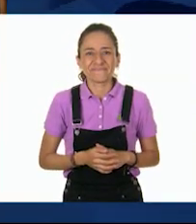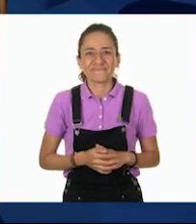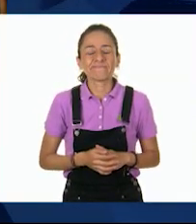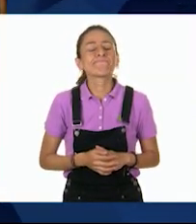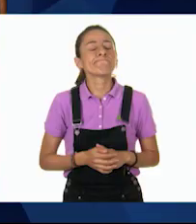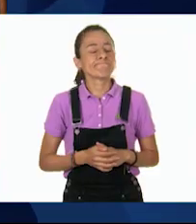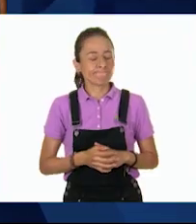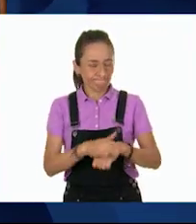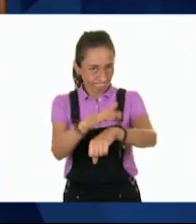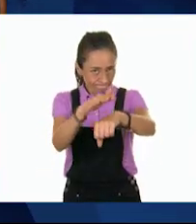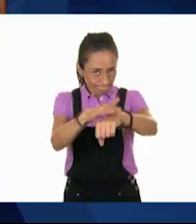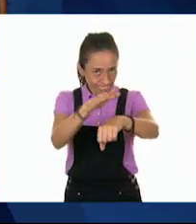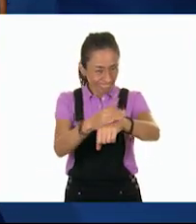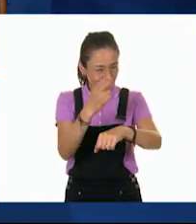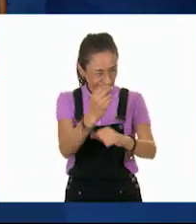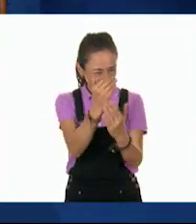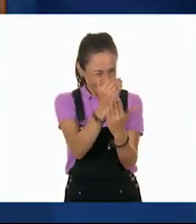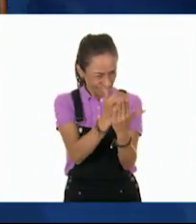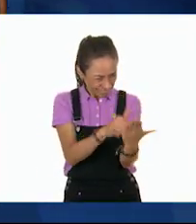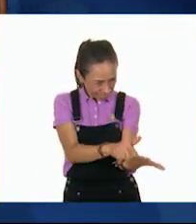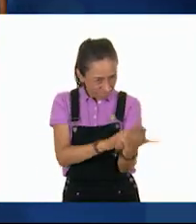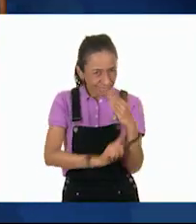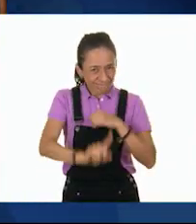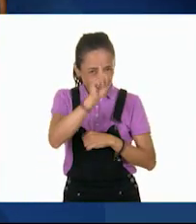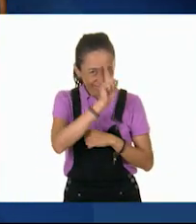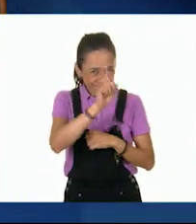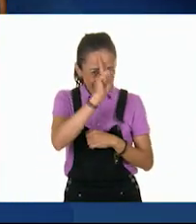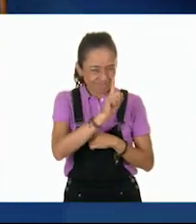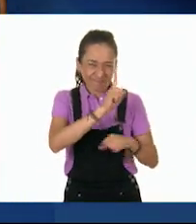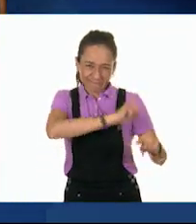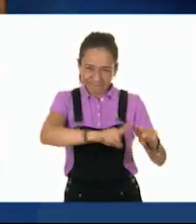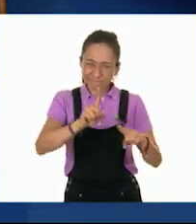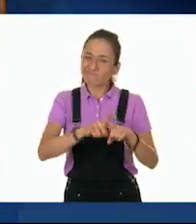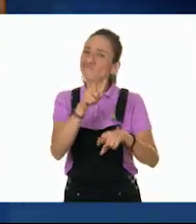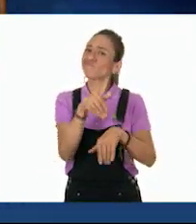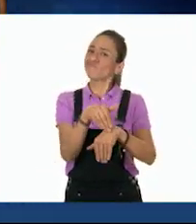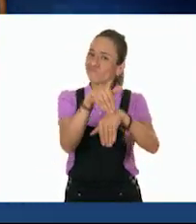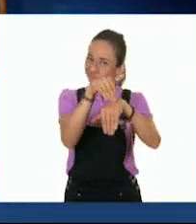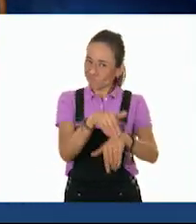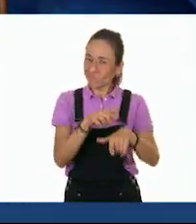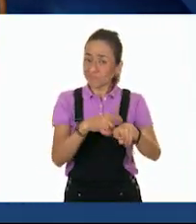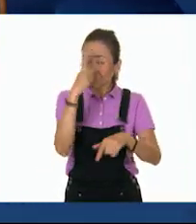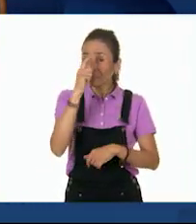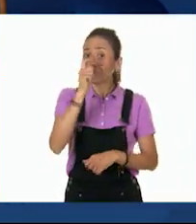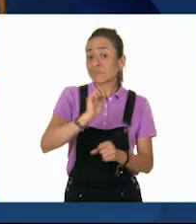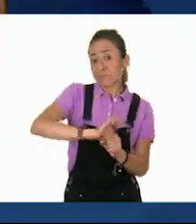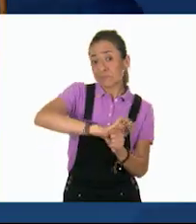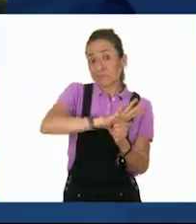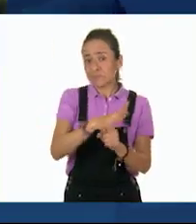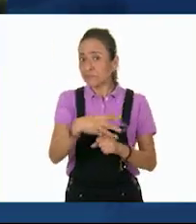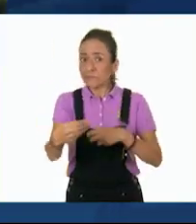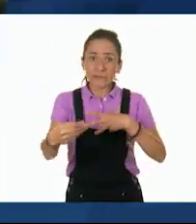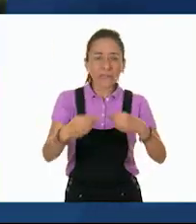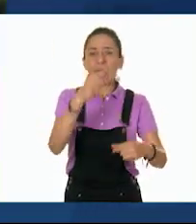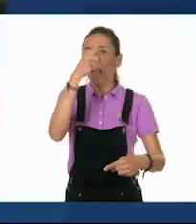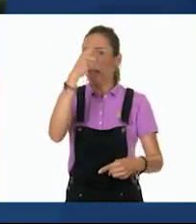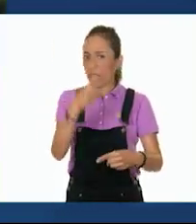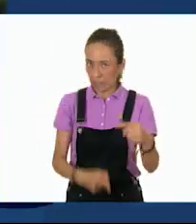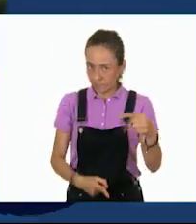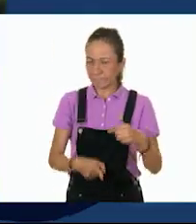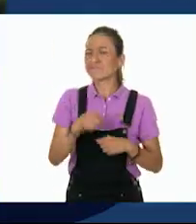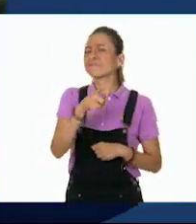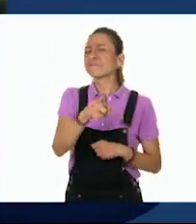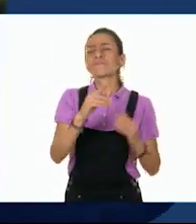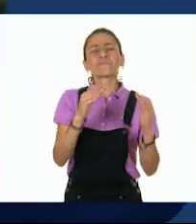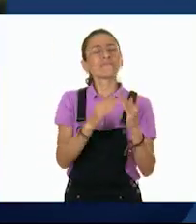Es muy importante continuar con las recomendaciones para evitar contagios de COVID. Trata de